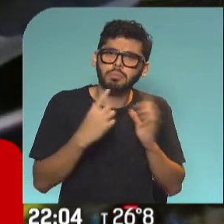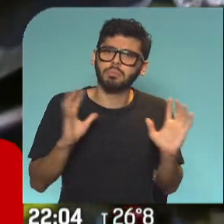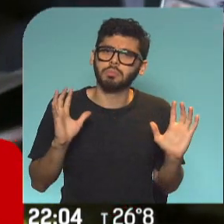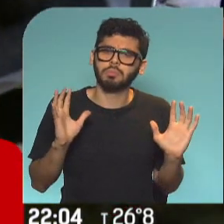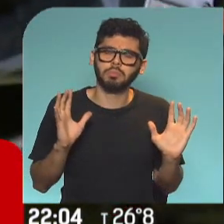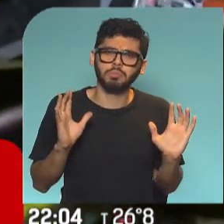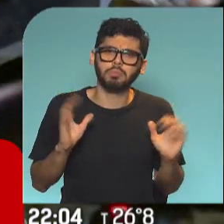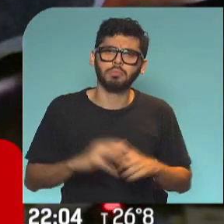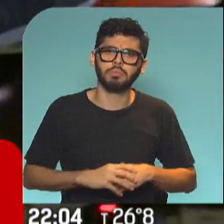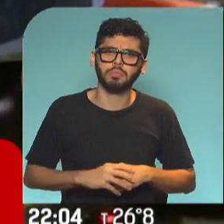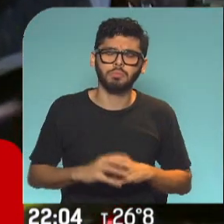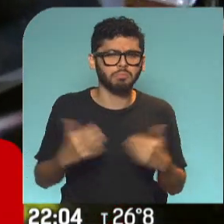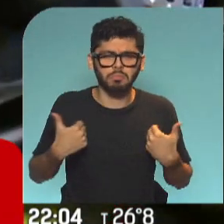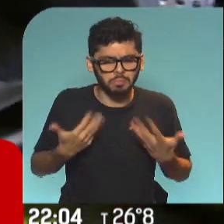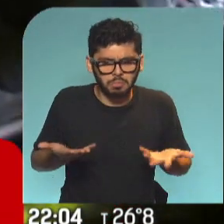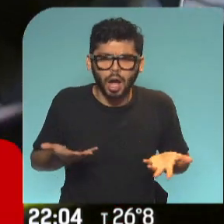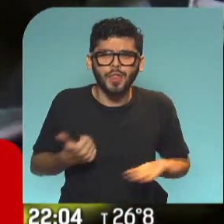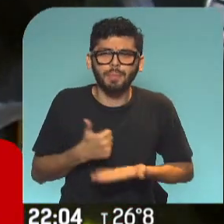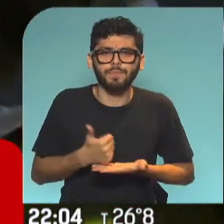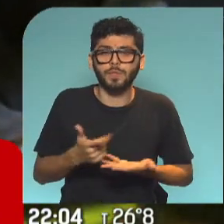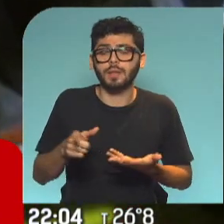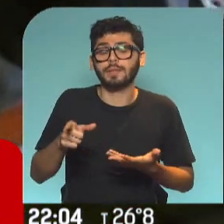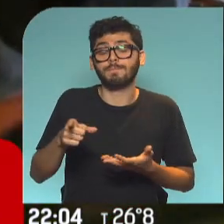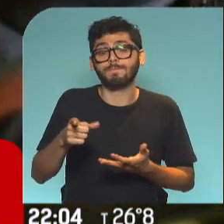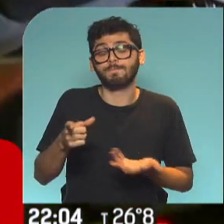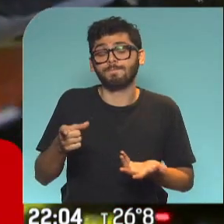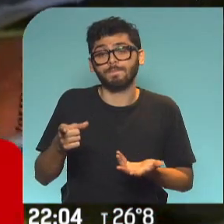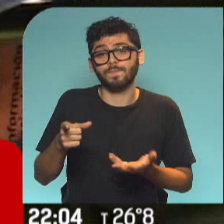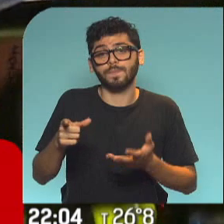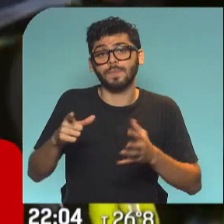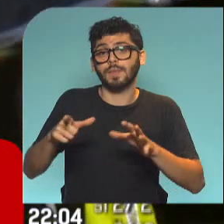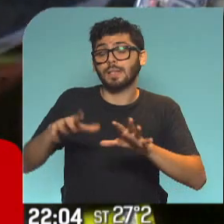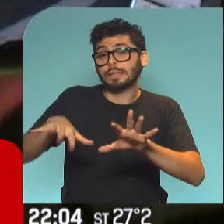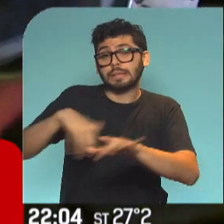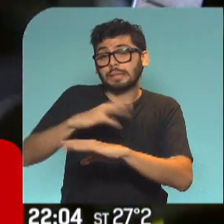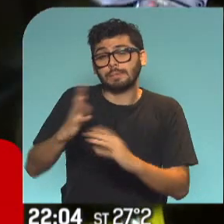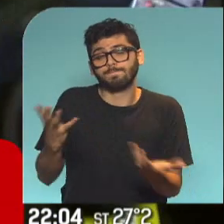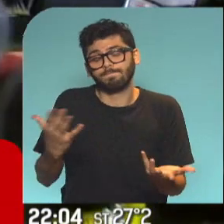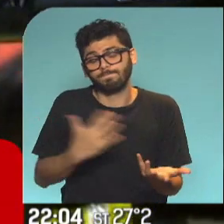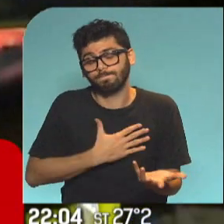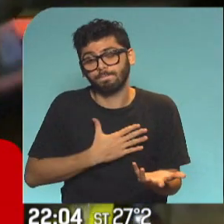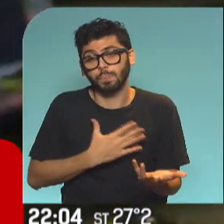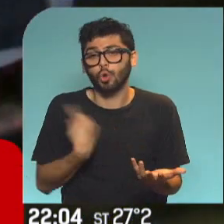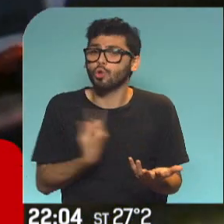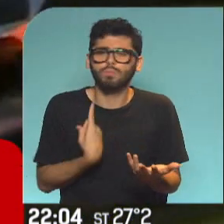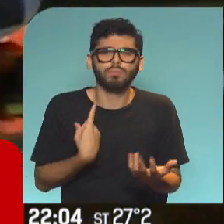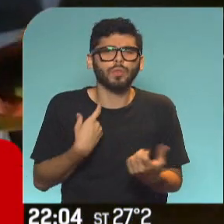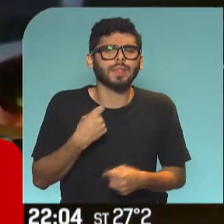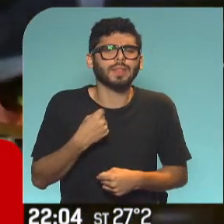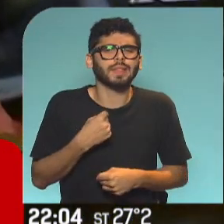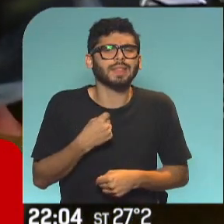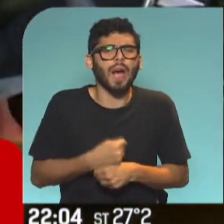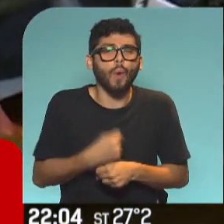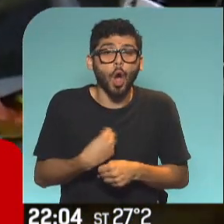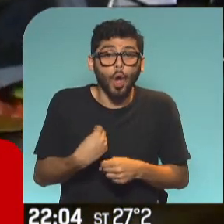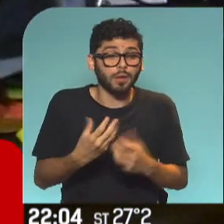y aquí estamos. Lamento que se haya producido lo que se ha producido, pero nuestra misión es ayudar a